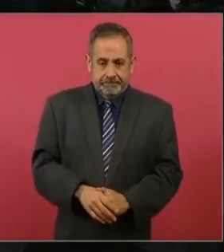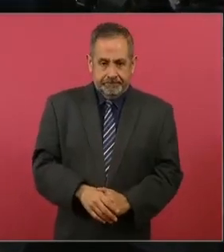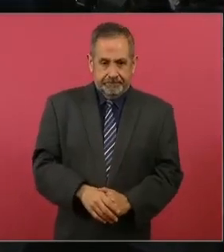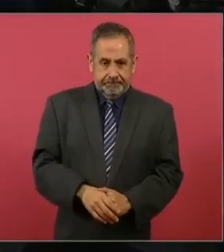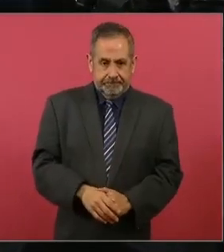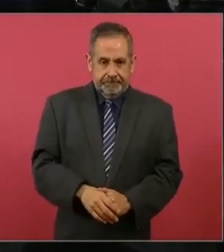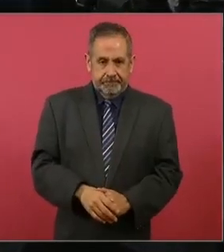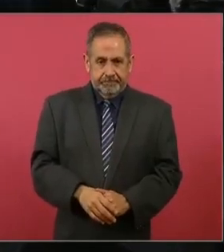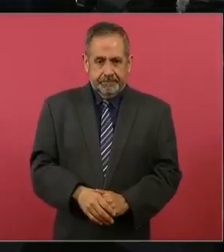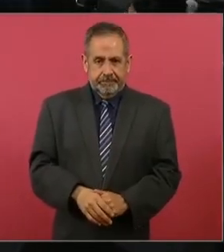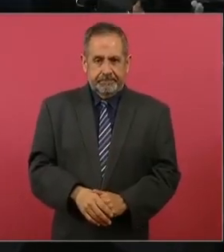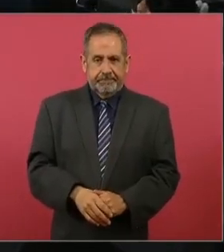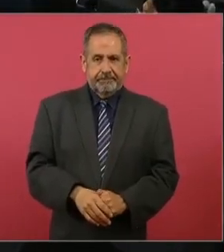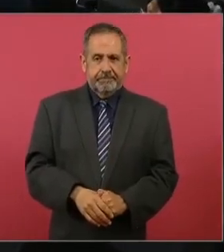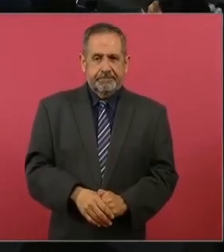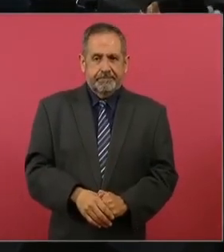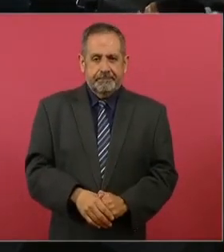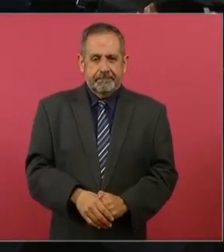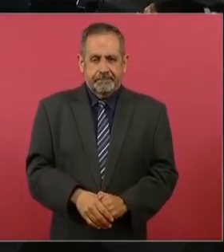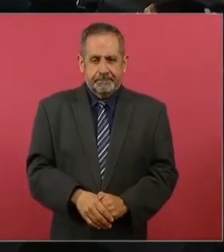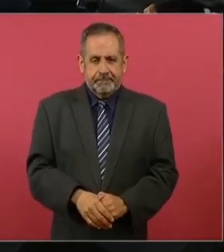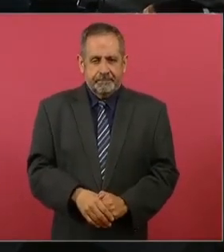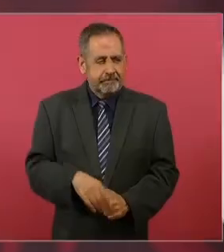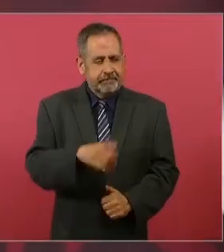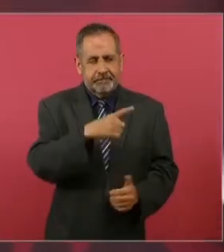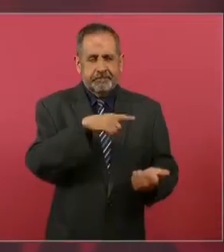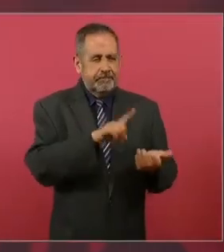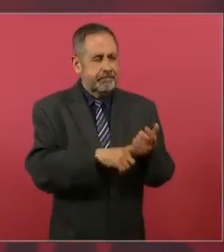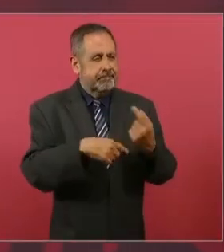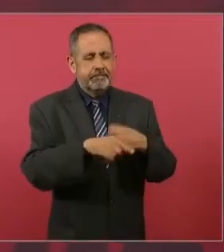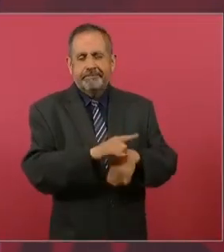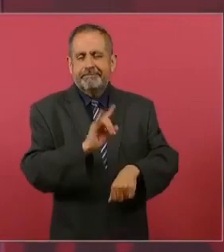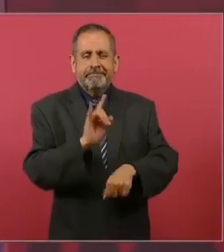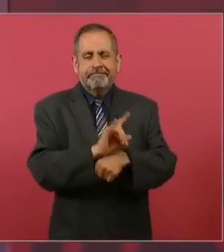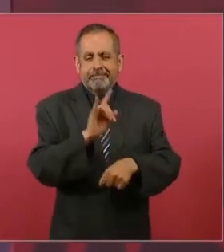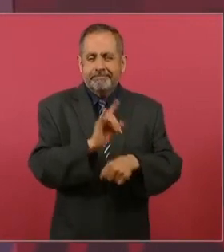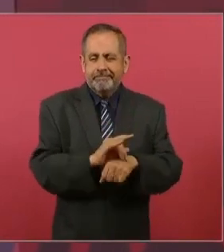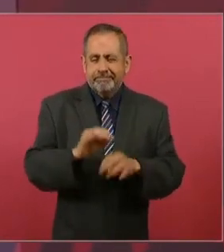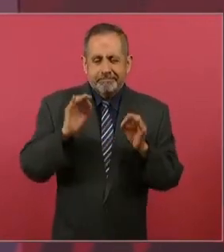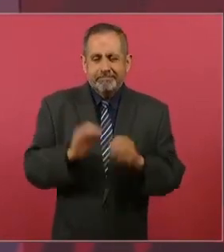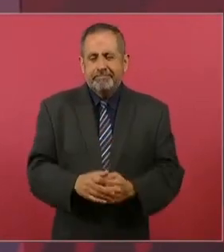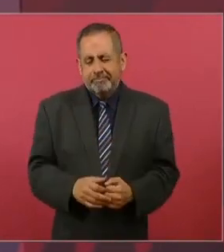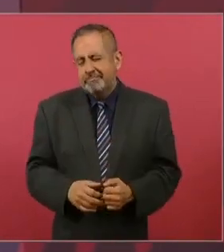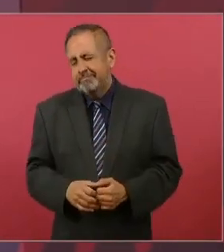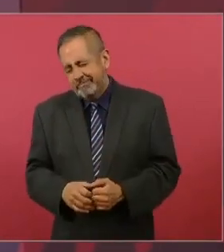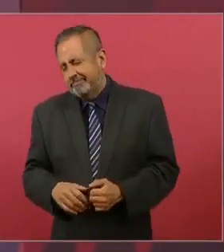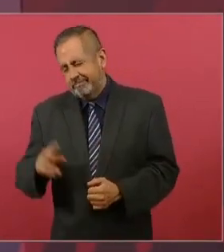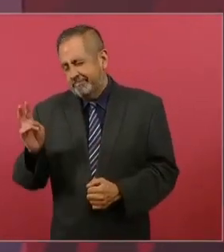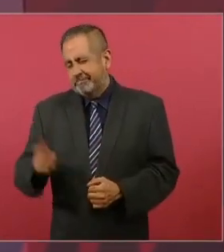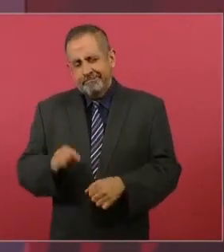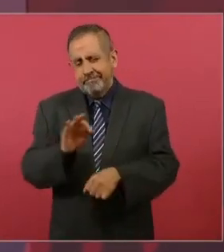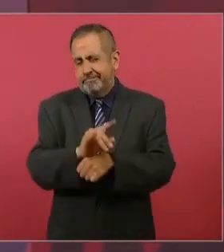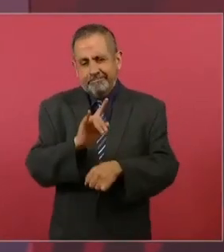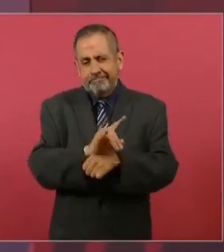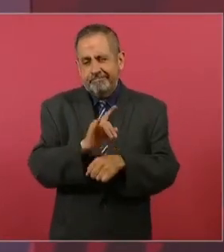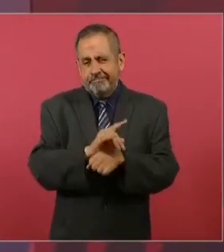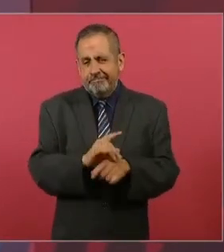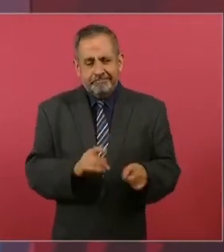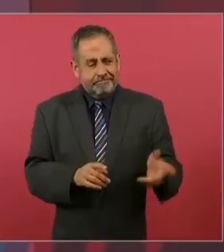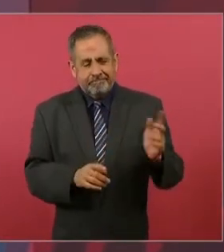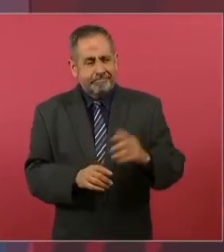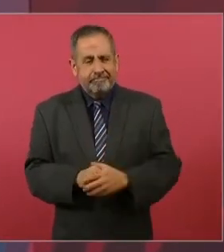Esta percepción Es una simulación, es una simulación y